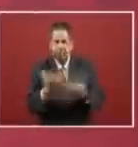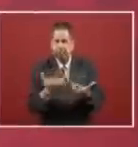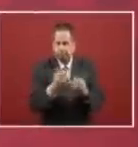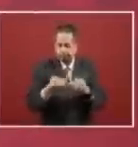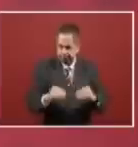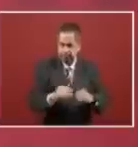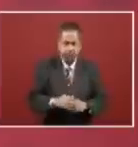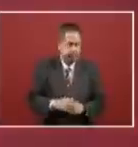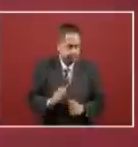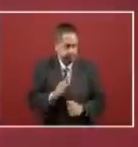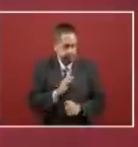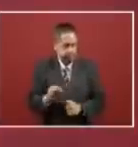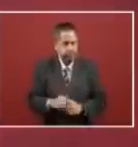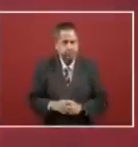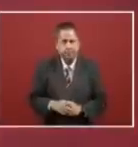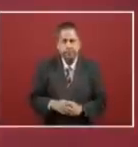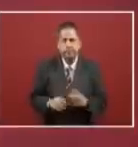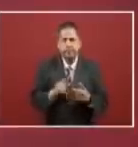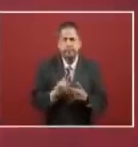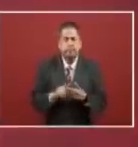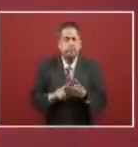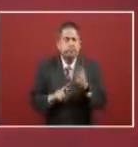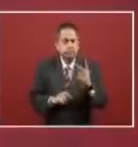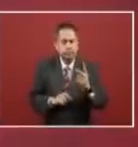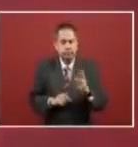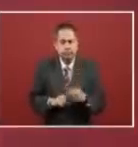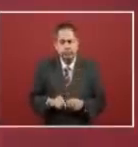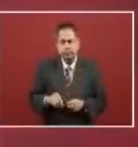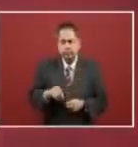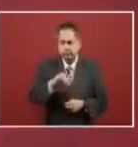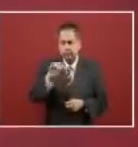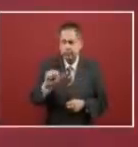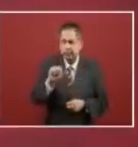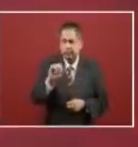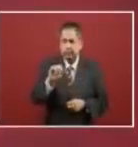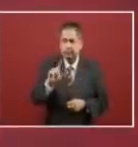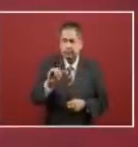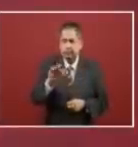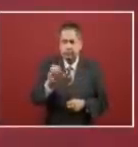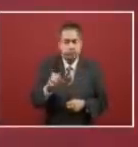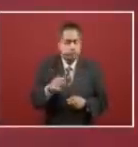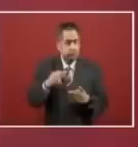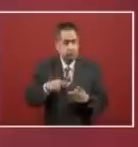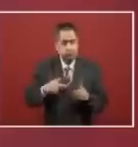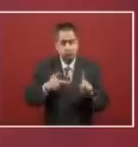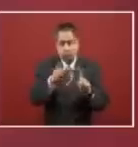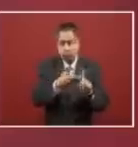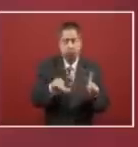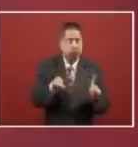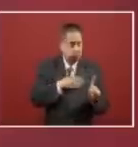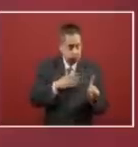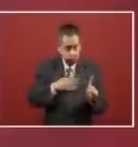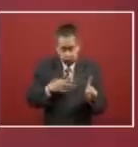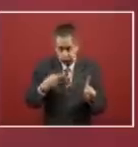de lo de jalife pues es una muy buena persona